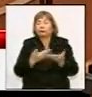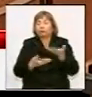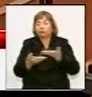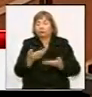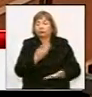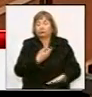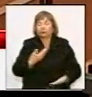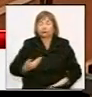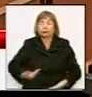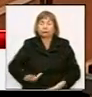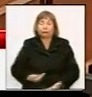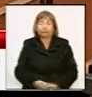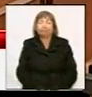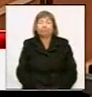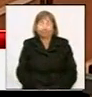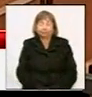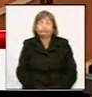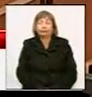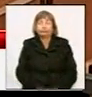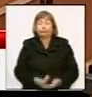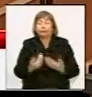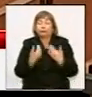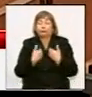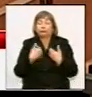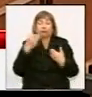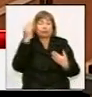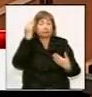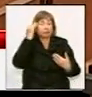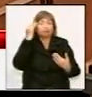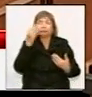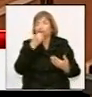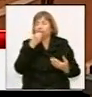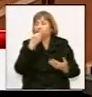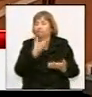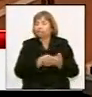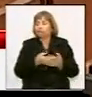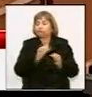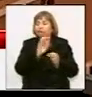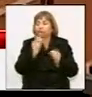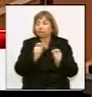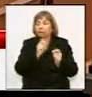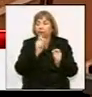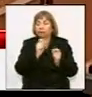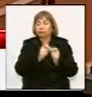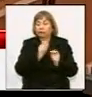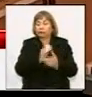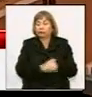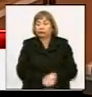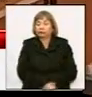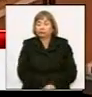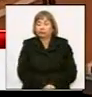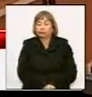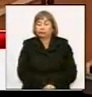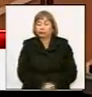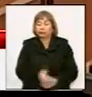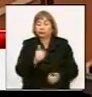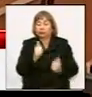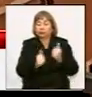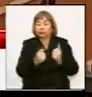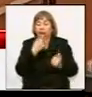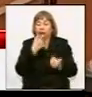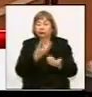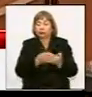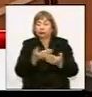Estado. Claro que tenían conocimiento, son buenos profesionales, como lo han dicho ya. ¿Cuál ha sido su